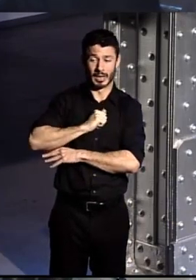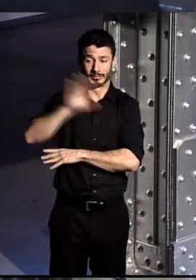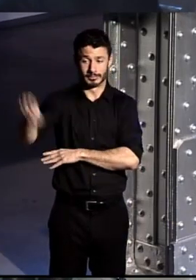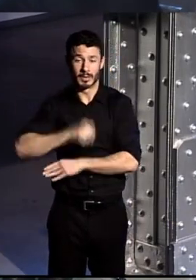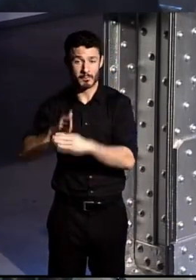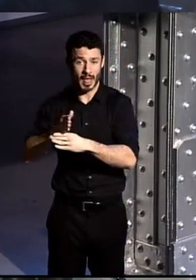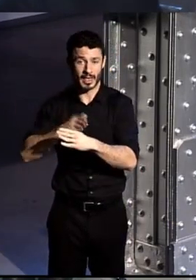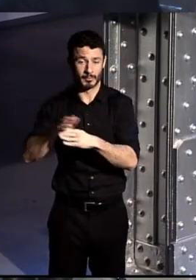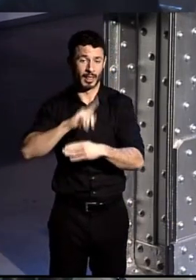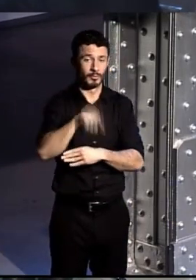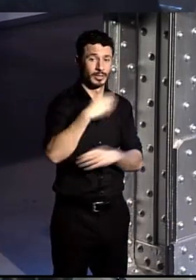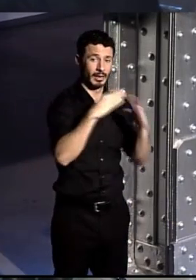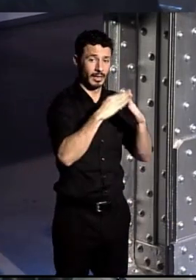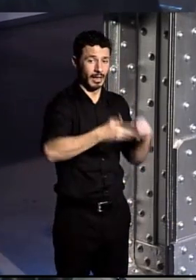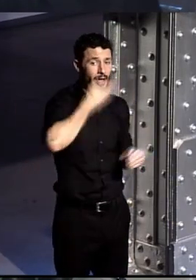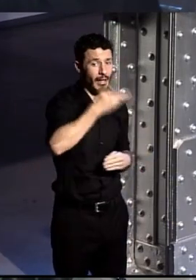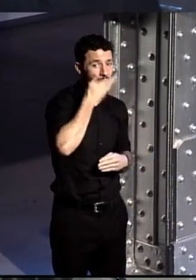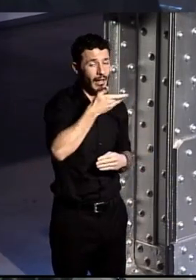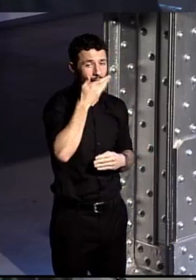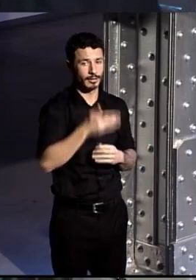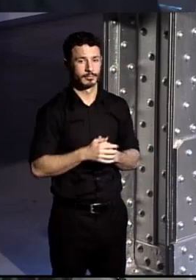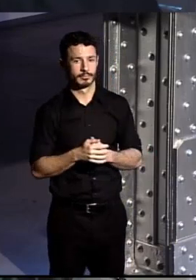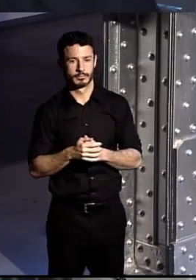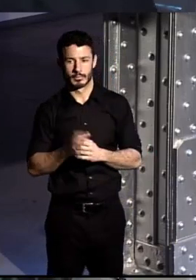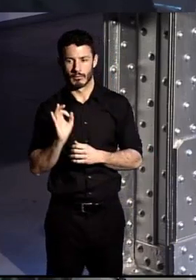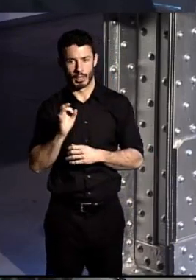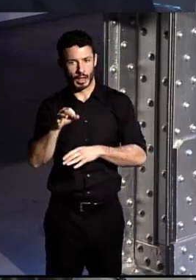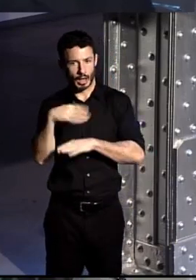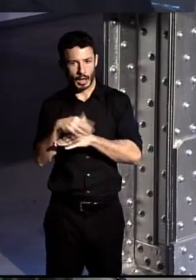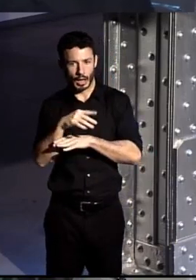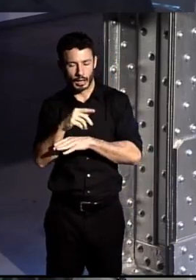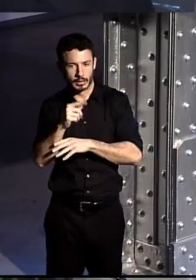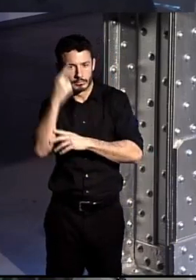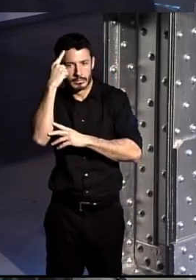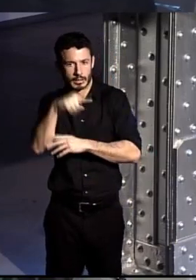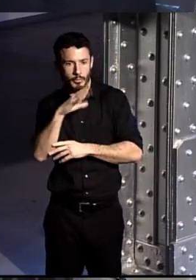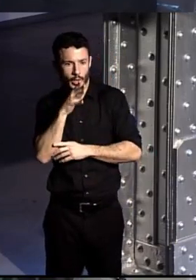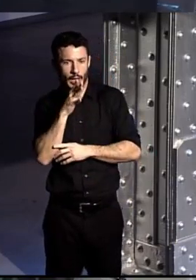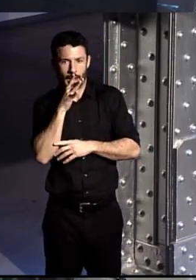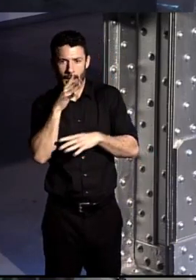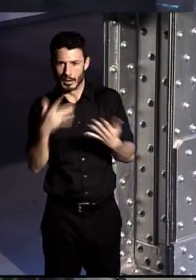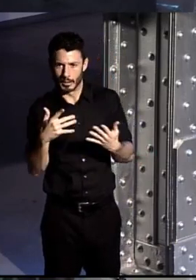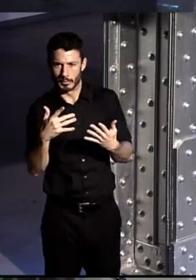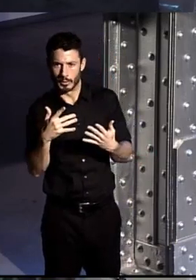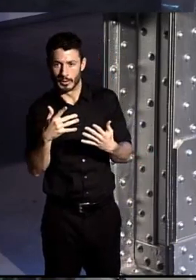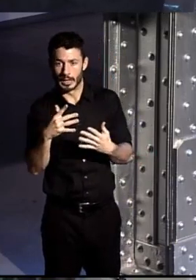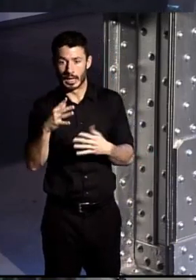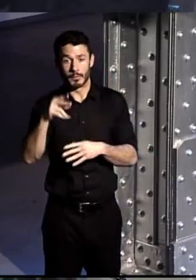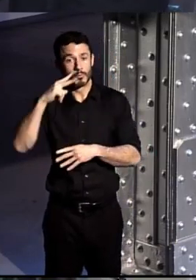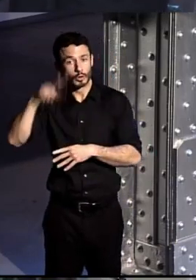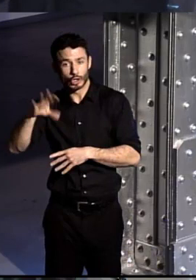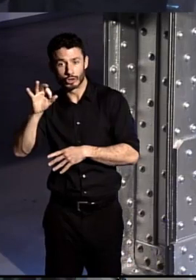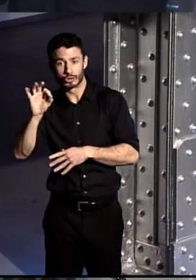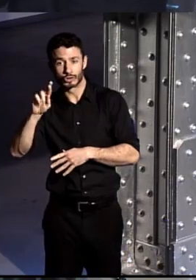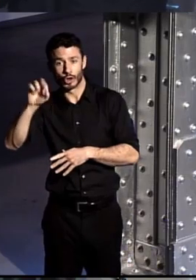árboles. Pero es fantástico que identificaras la calle, que la identificaréis, porque realmente es imposible identificarla, porque ahora mismo desde la tapia del Museo Sorolla se